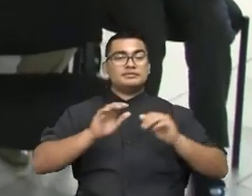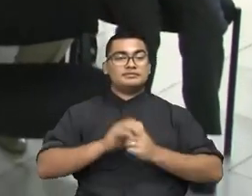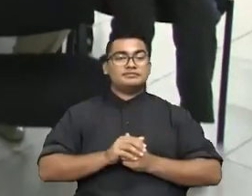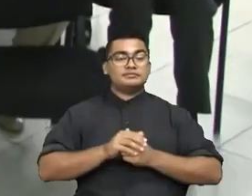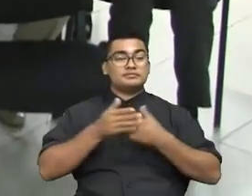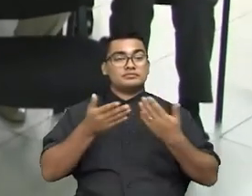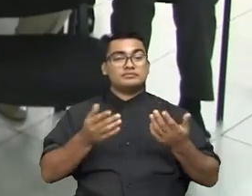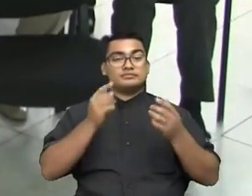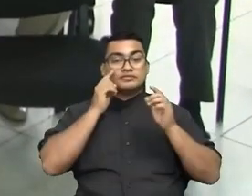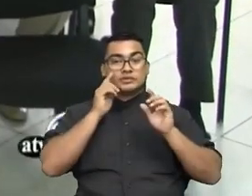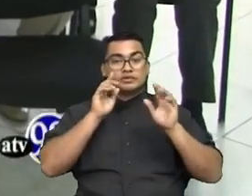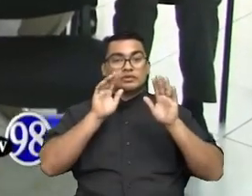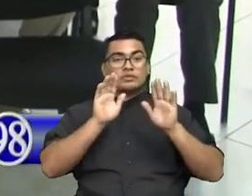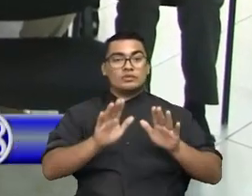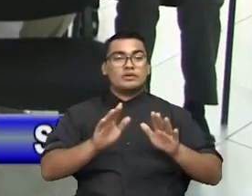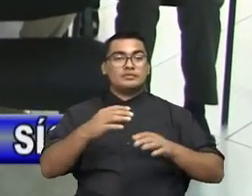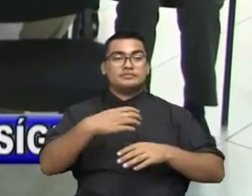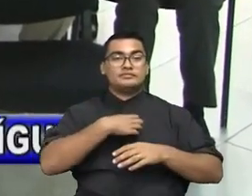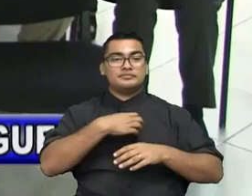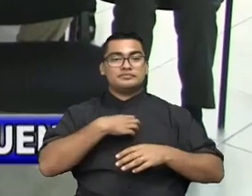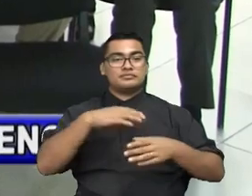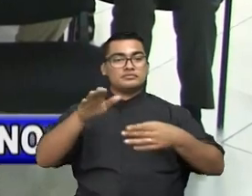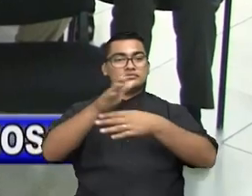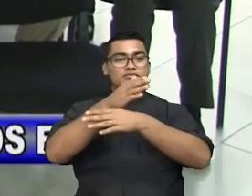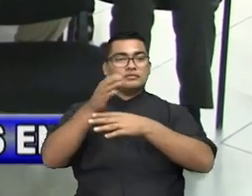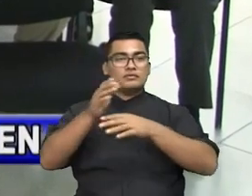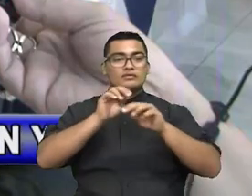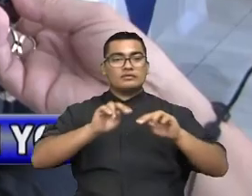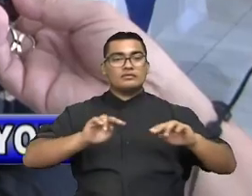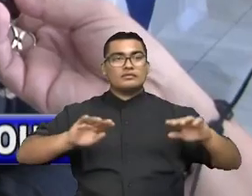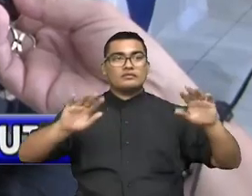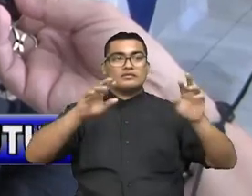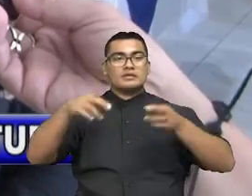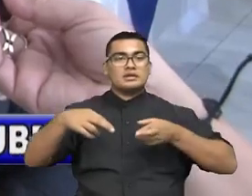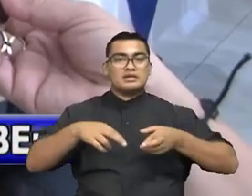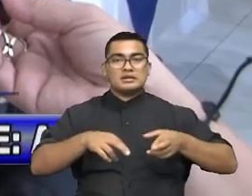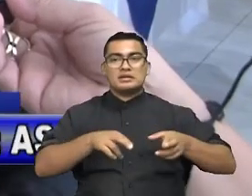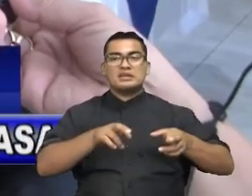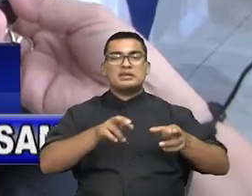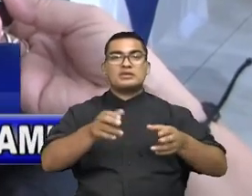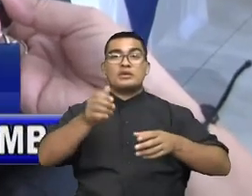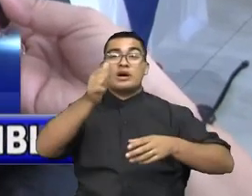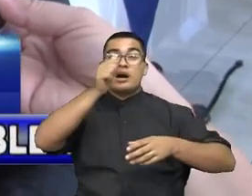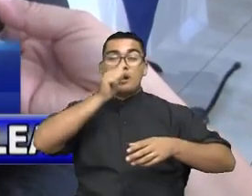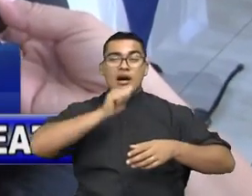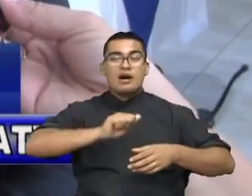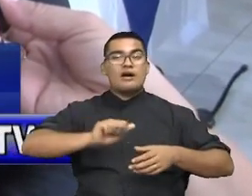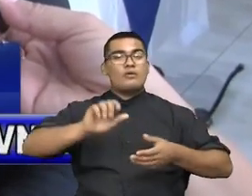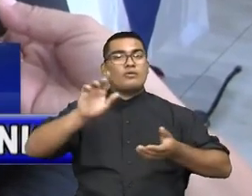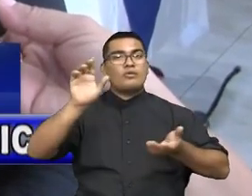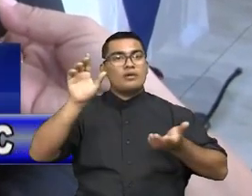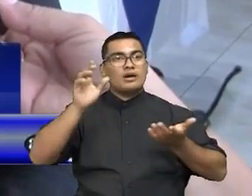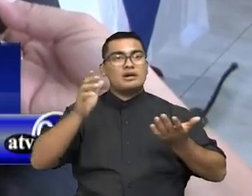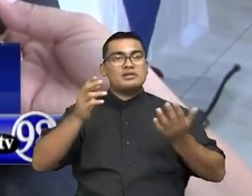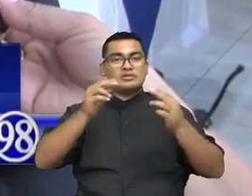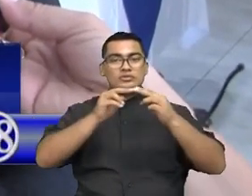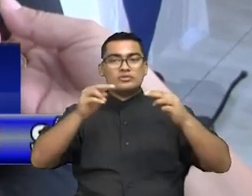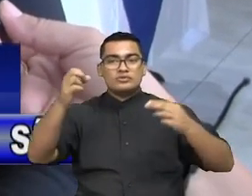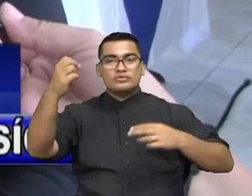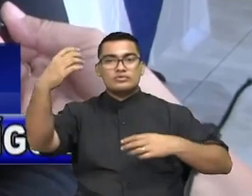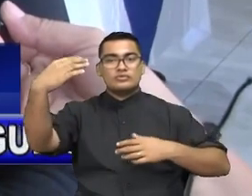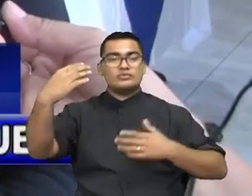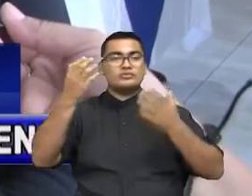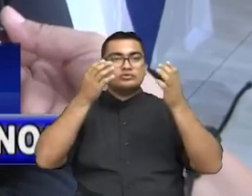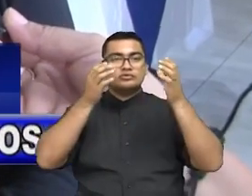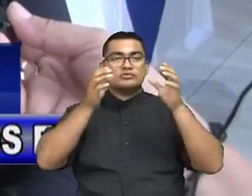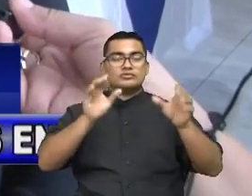para cuidar y conservar nuestros recursos naturales. Principalmente estamos hablando del ahorro de agua, el ahorro de la energía